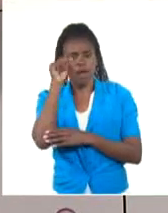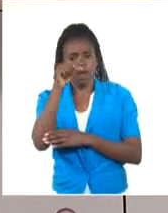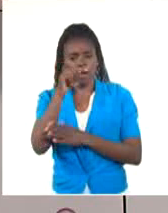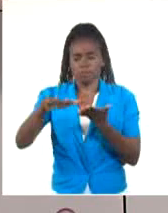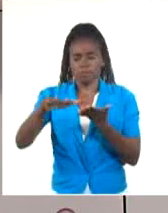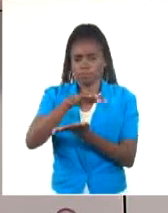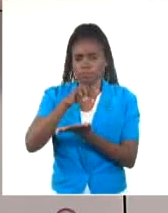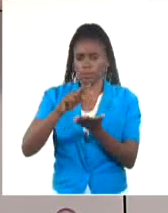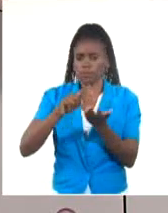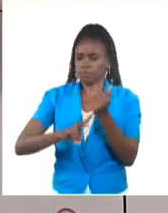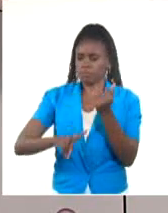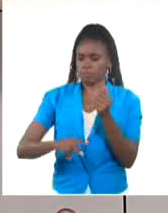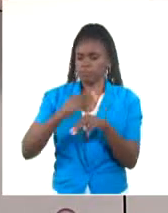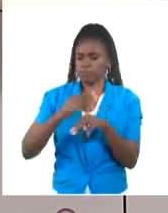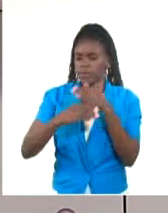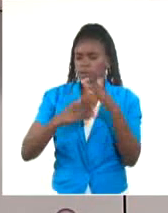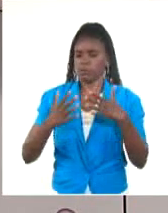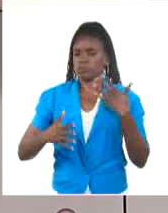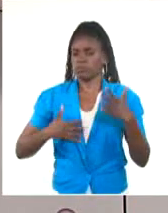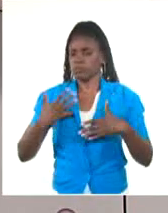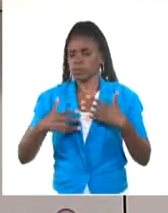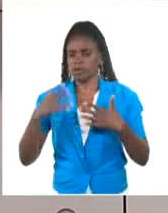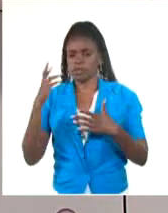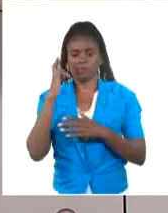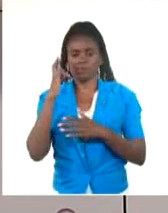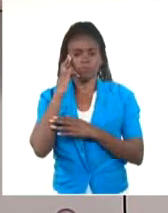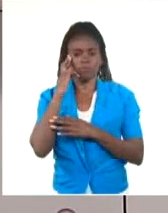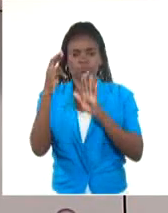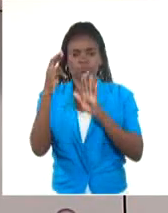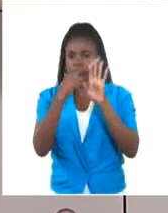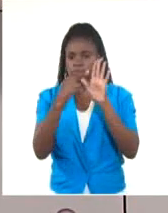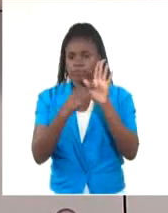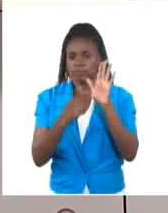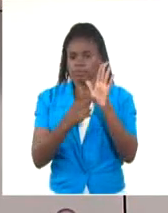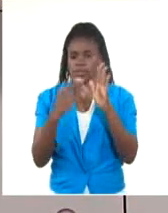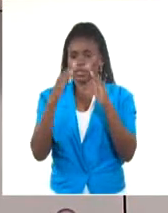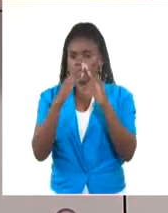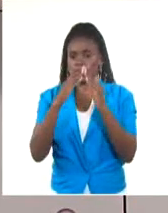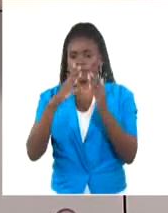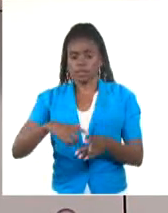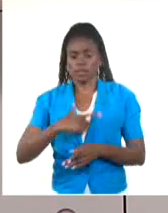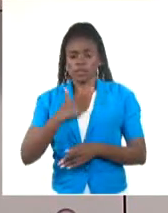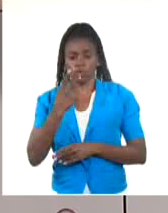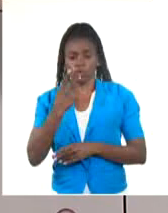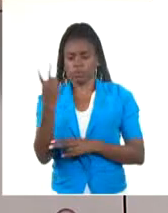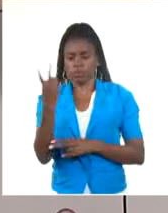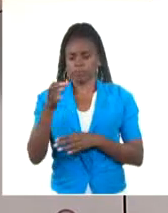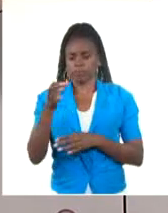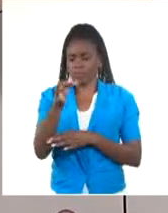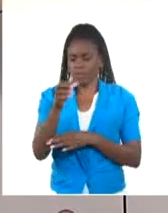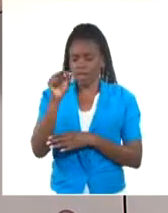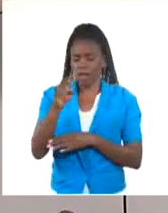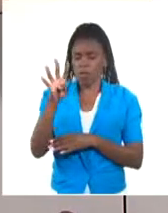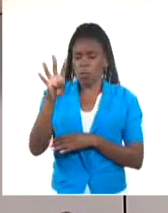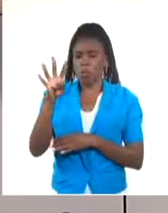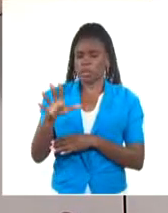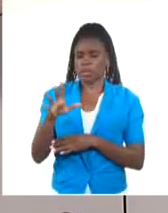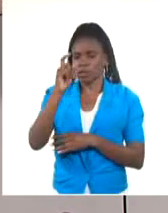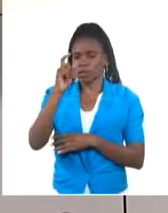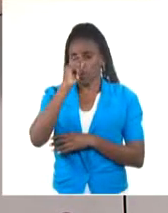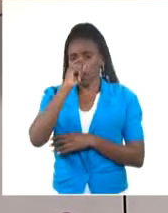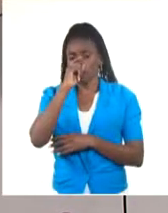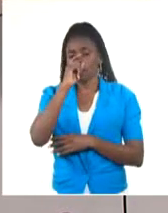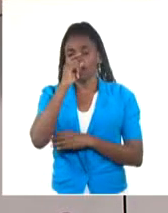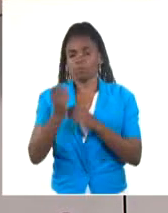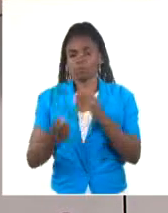jornada provincial. En ese ámbito fueron reconocidas las Casas de Cultura de Ranchuelos, Remedios y Santa Clara en sus 45 años de